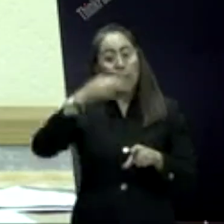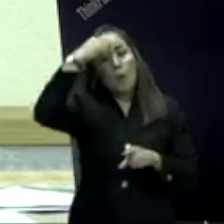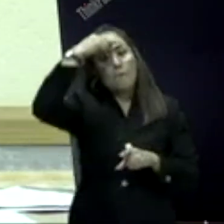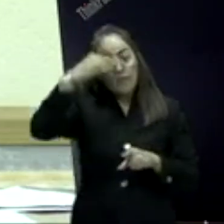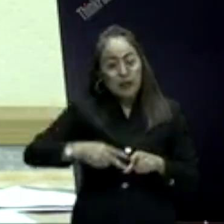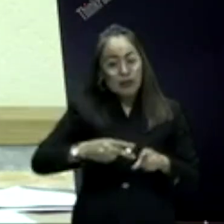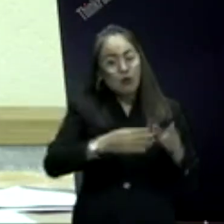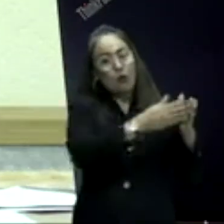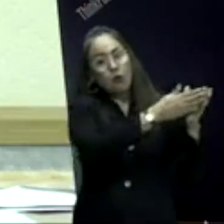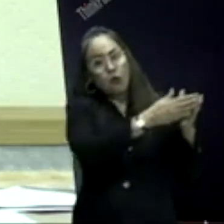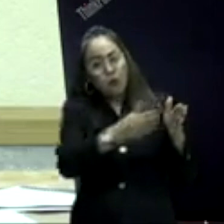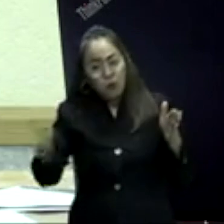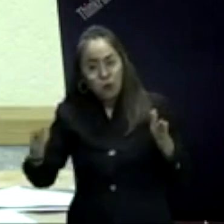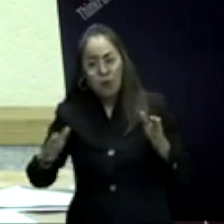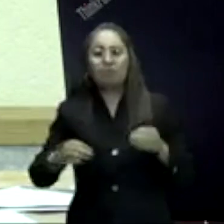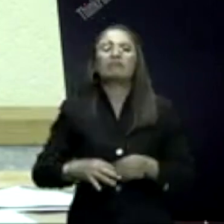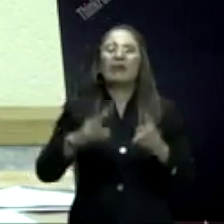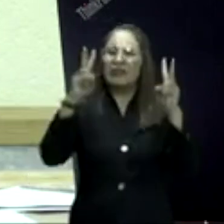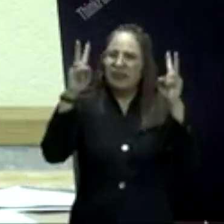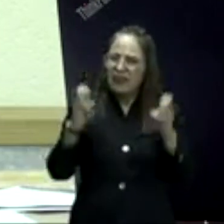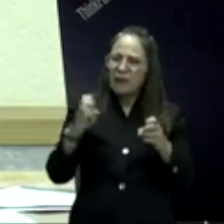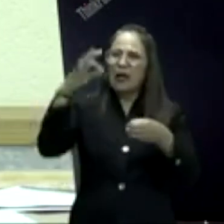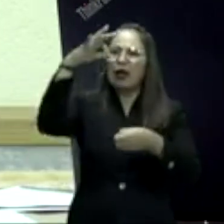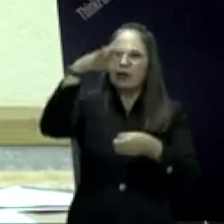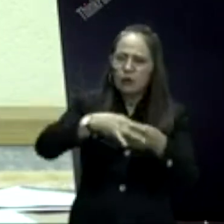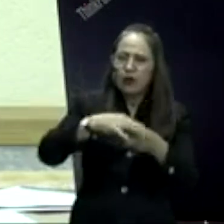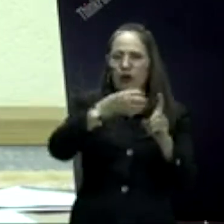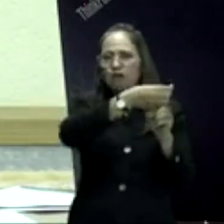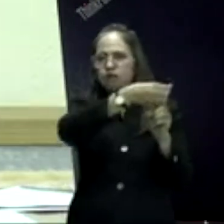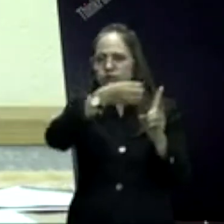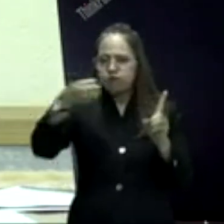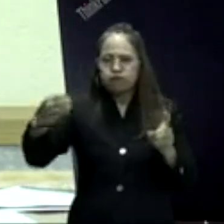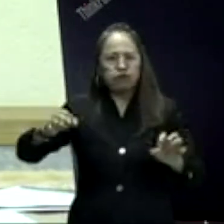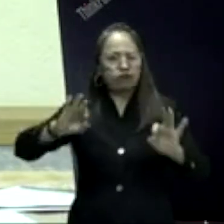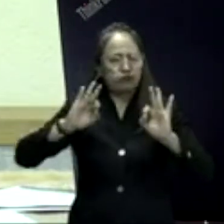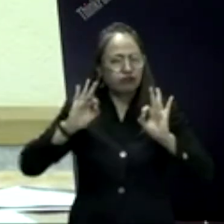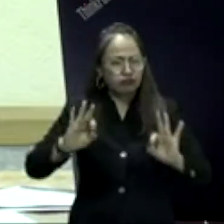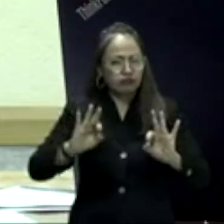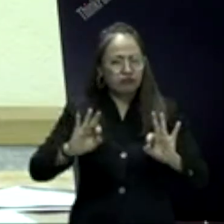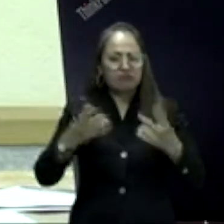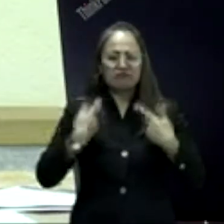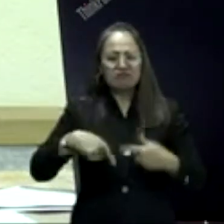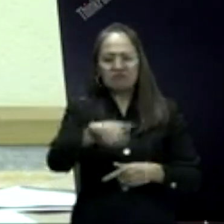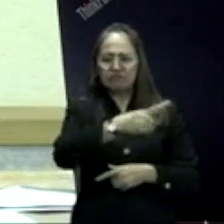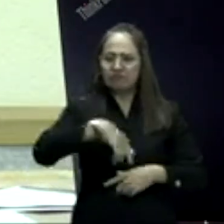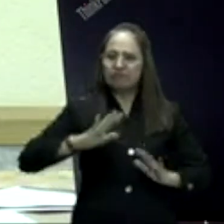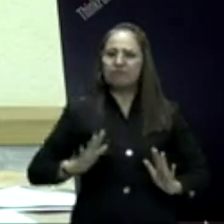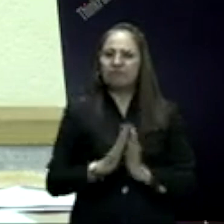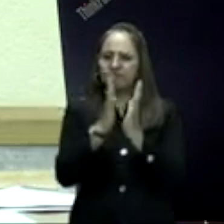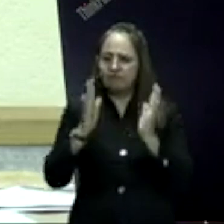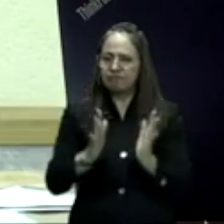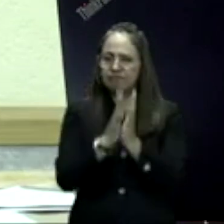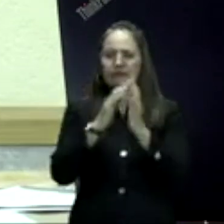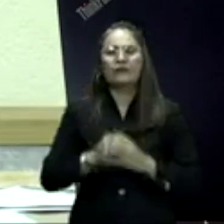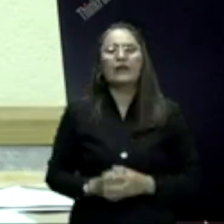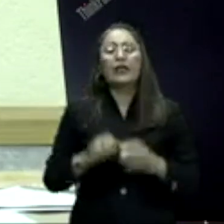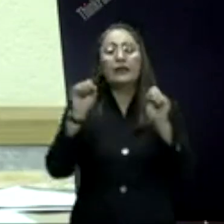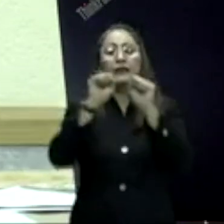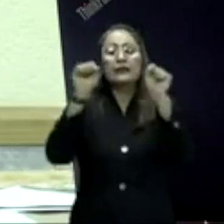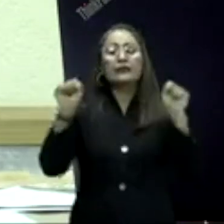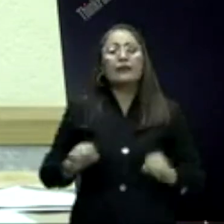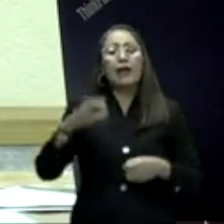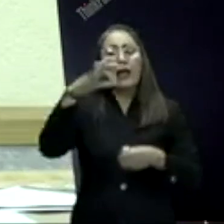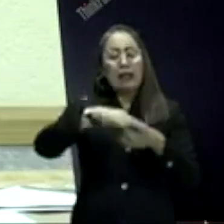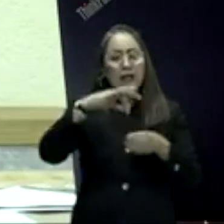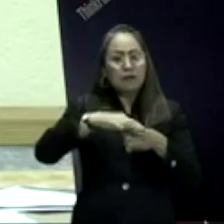mayor estabilidad político-electoral desde que hay democracia. El buen funcionamiento de nuestro sistema electoral ha